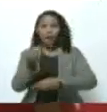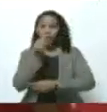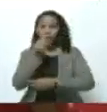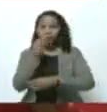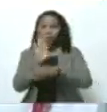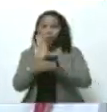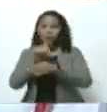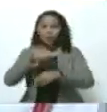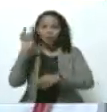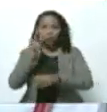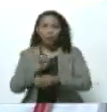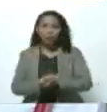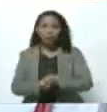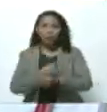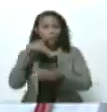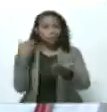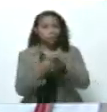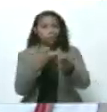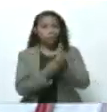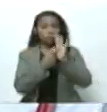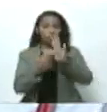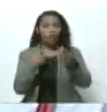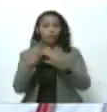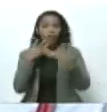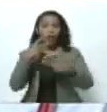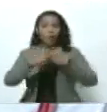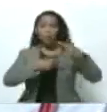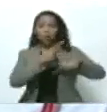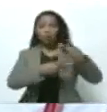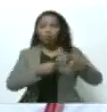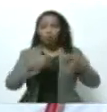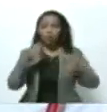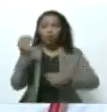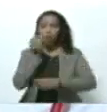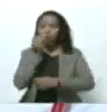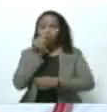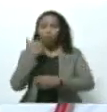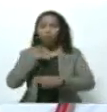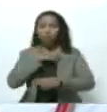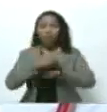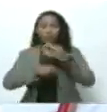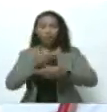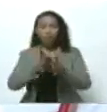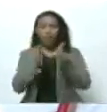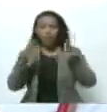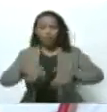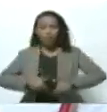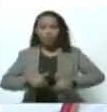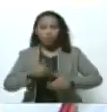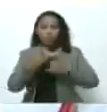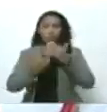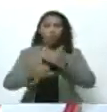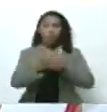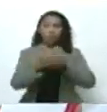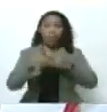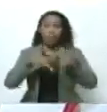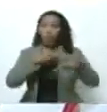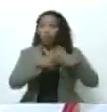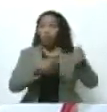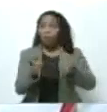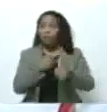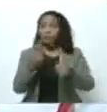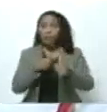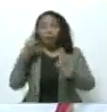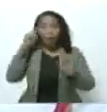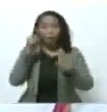bueno, esa feria muestra otra parte, que es la producción de proteína, que estamos haciendo un gran esfuerzo. Pero más allá de la producción, que es el principal